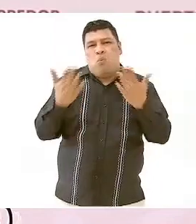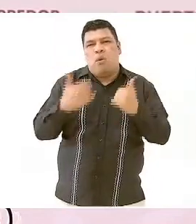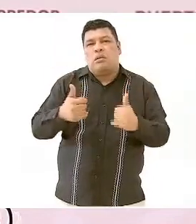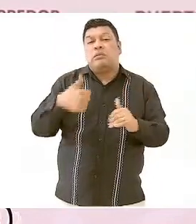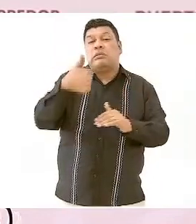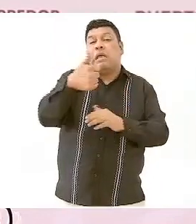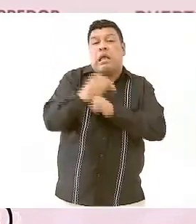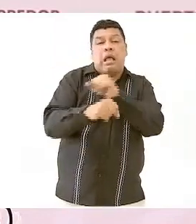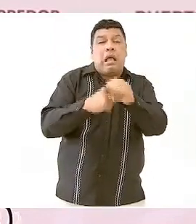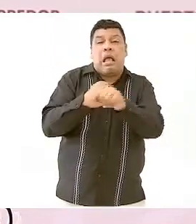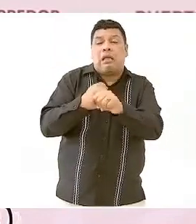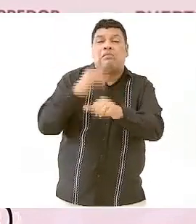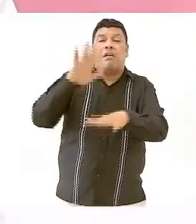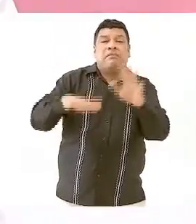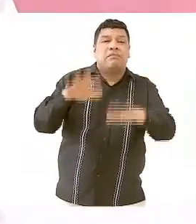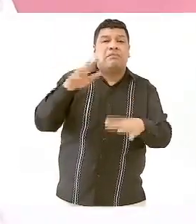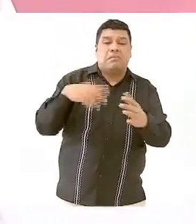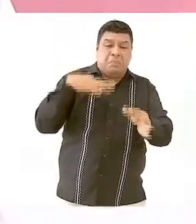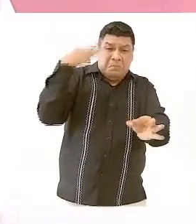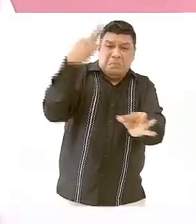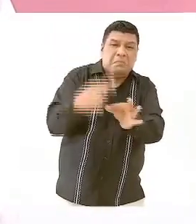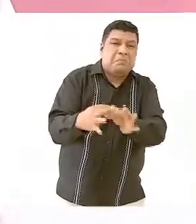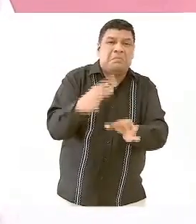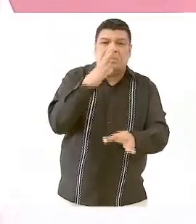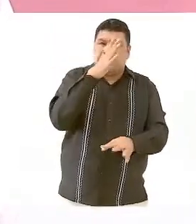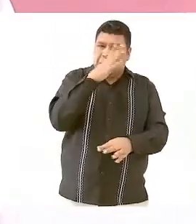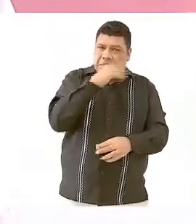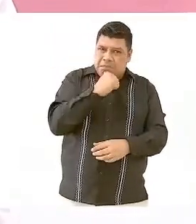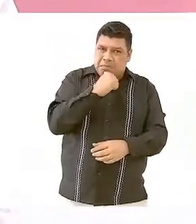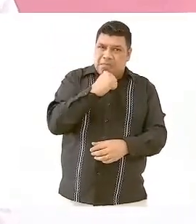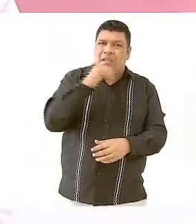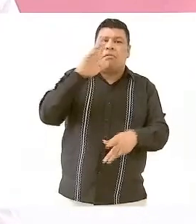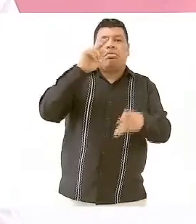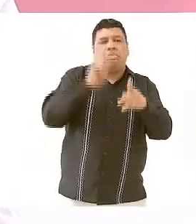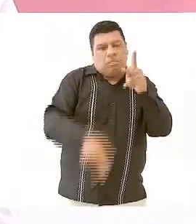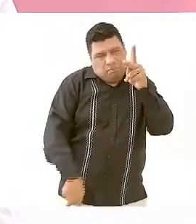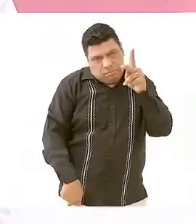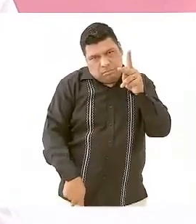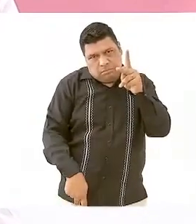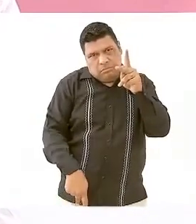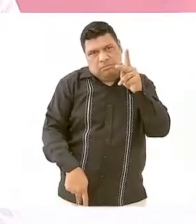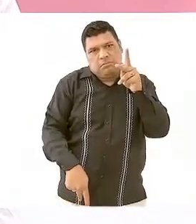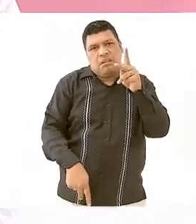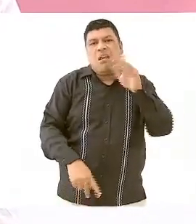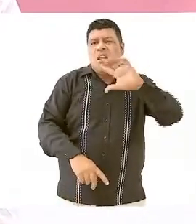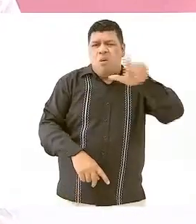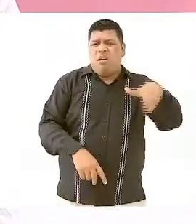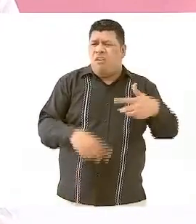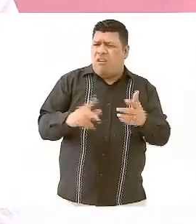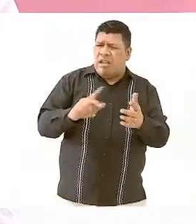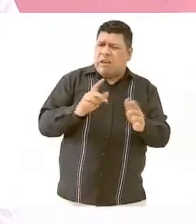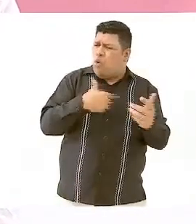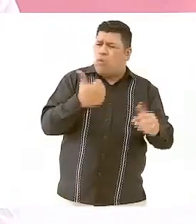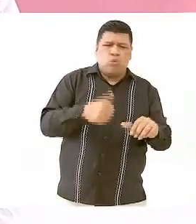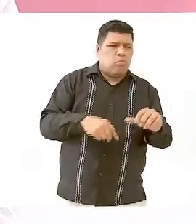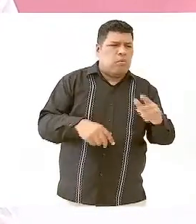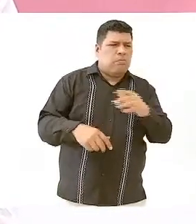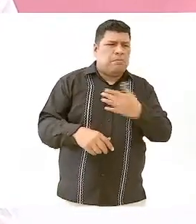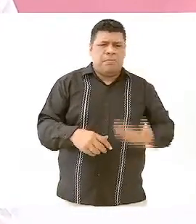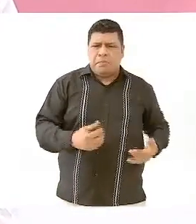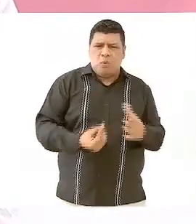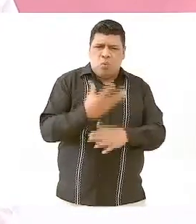y quedan inconclusos y no siempre se le da continuidad a